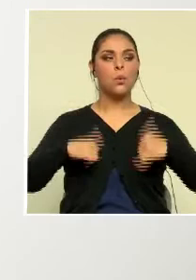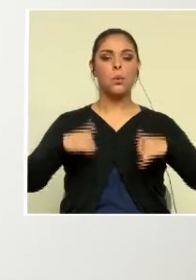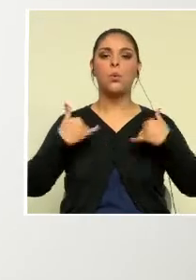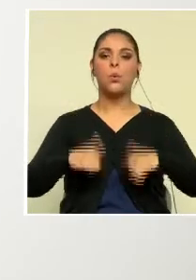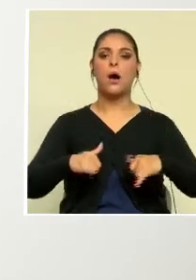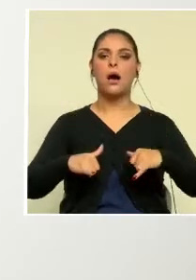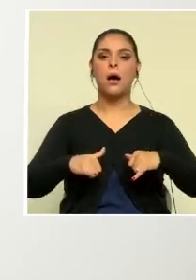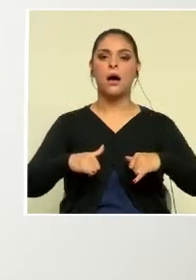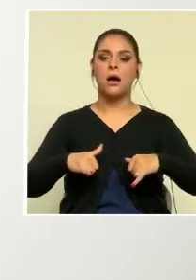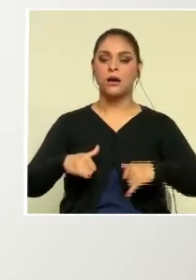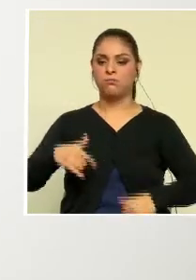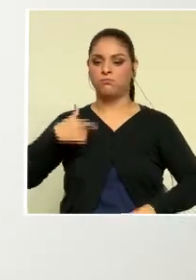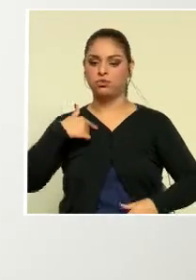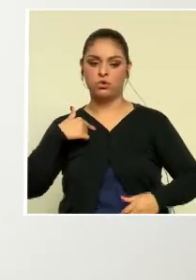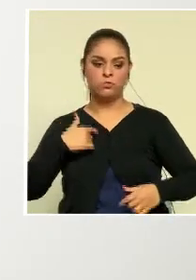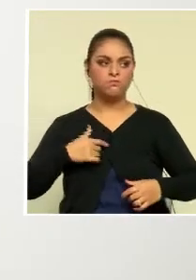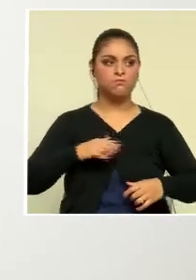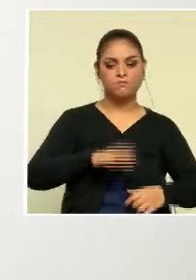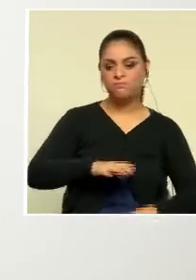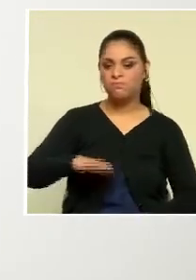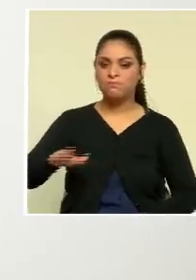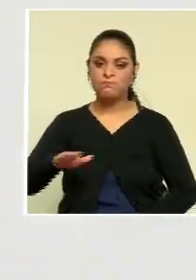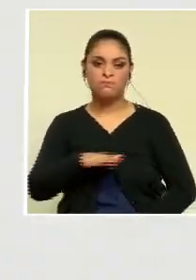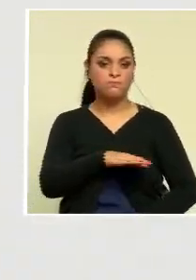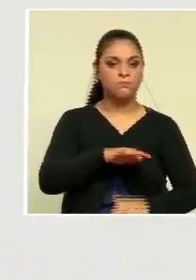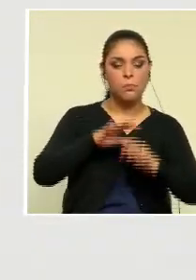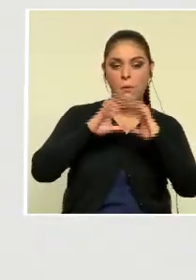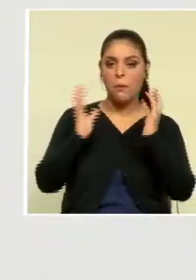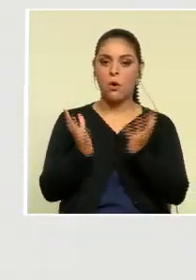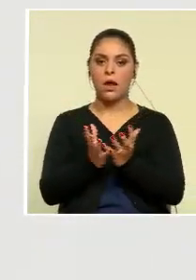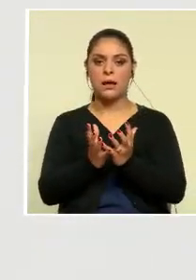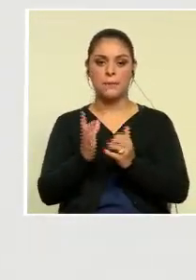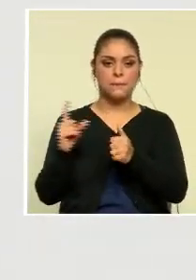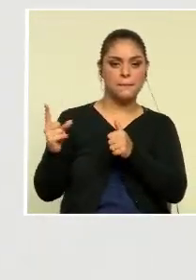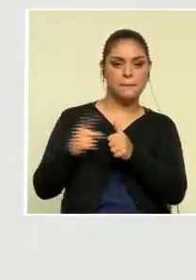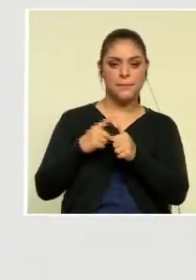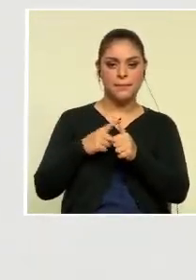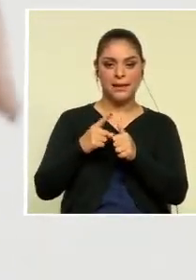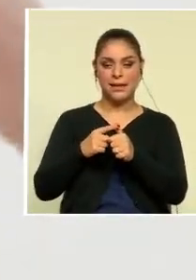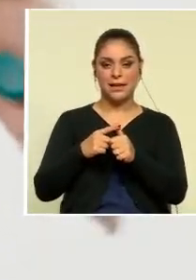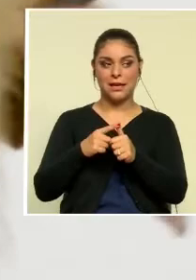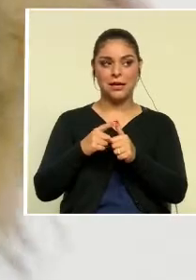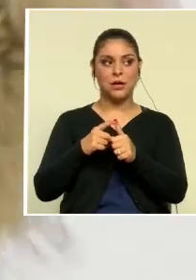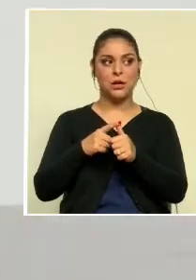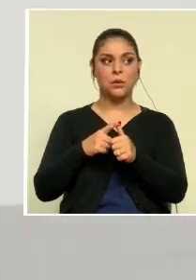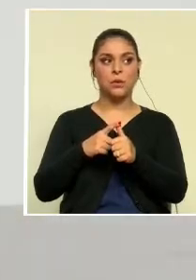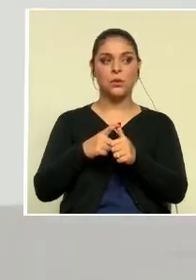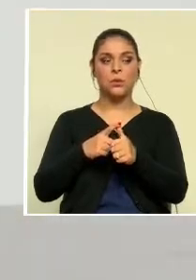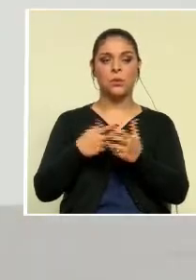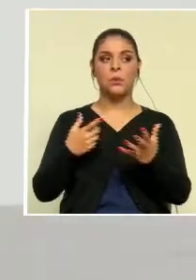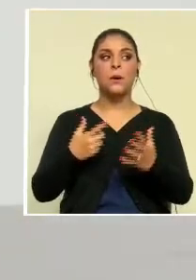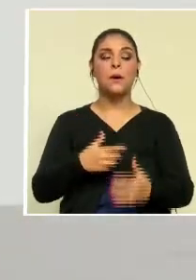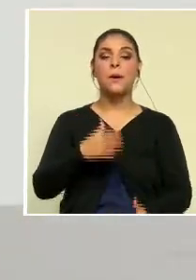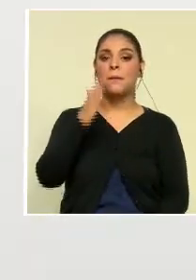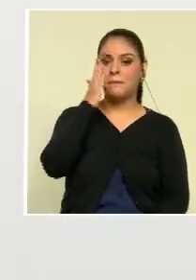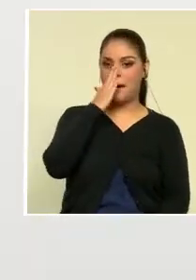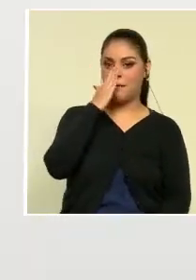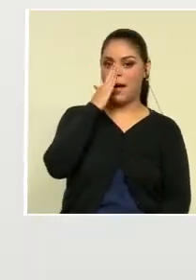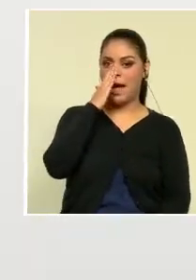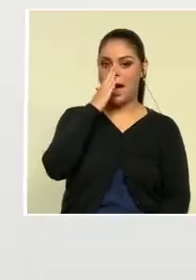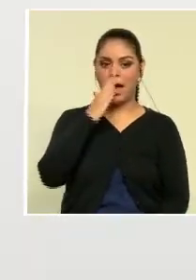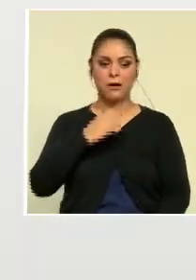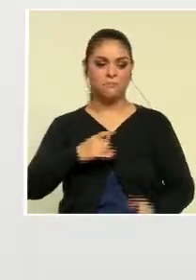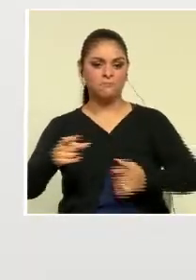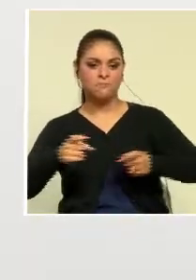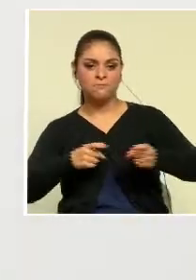block toma el control de la bola y hace su primer movimiento mamá ahora tiene el control de la